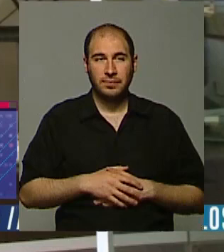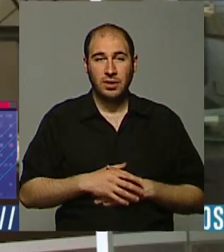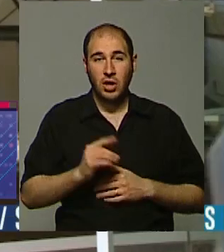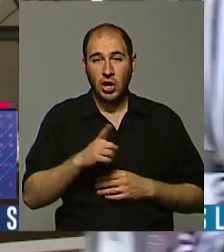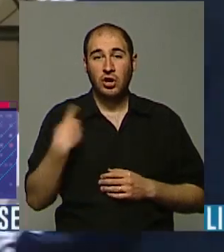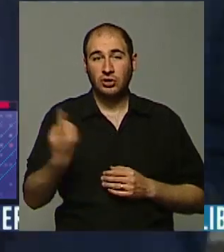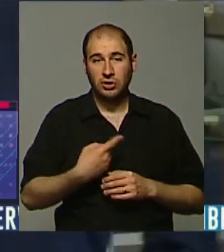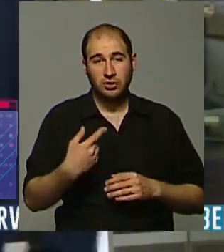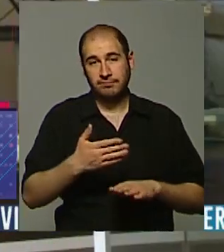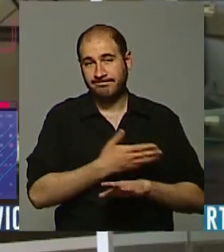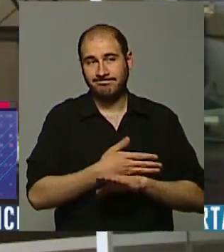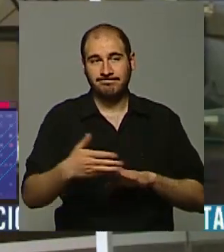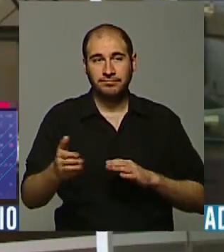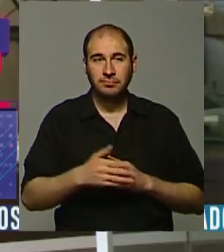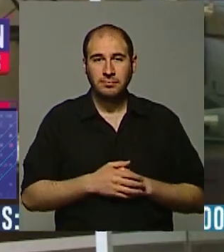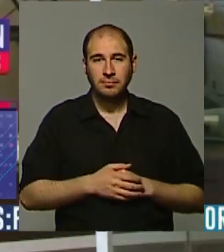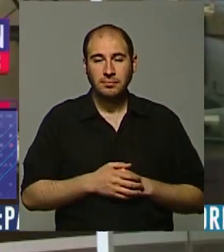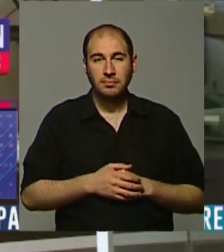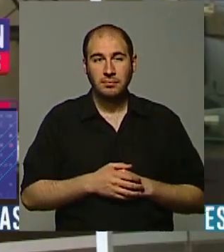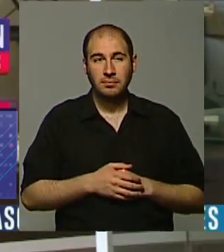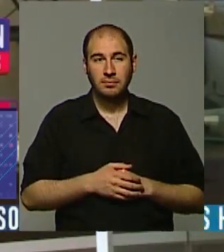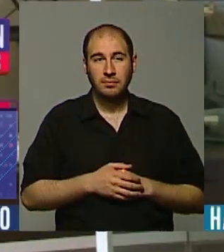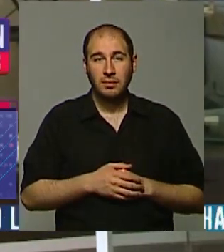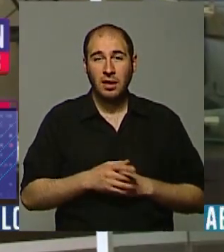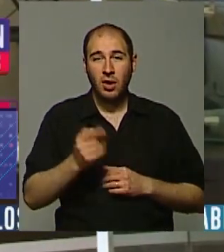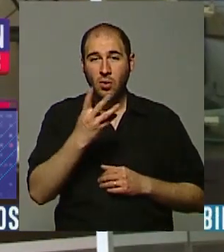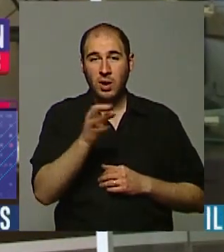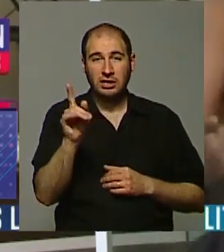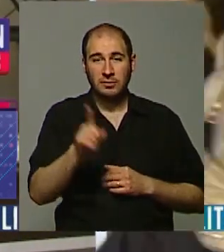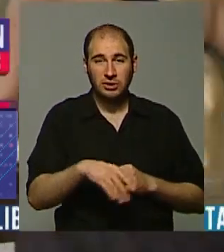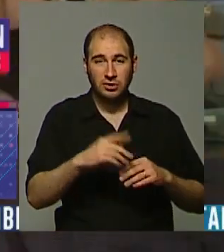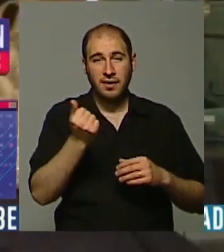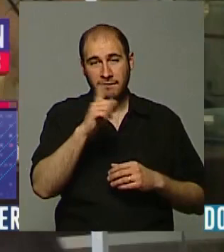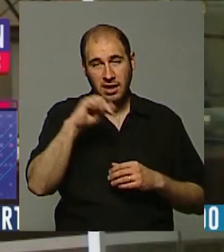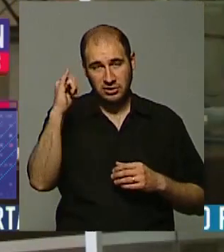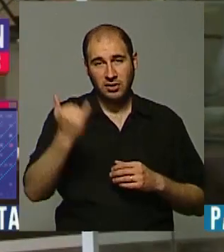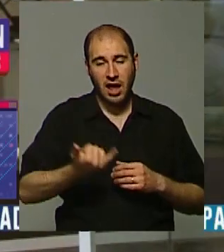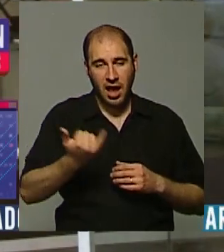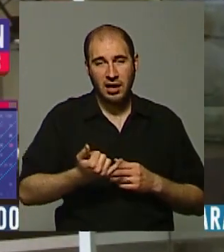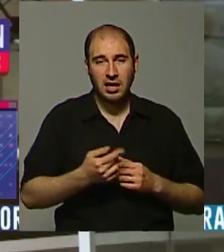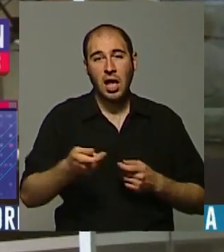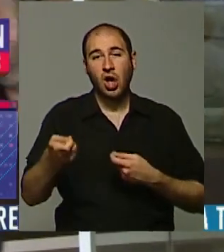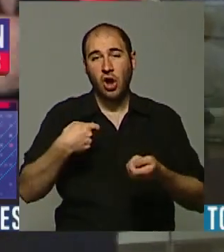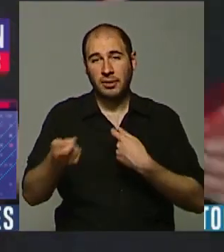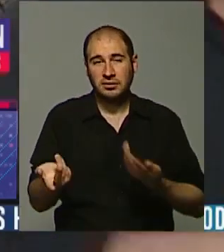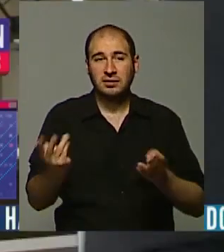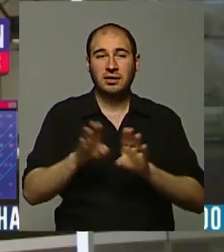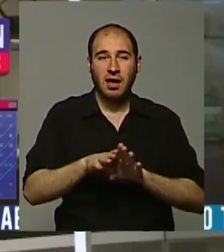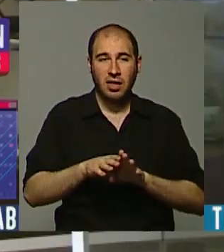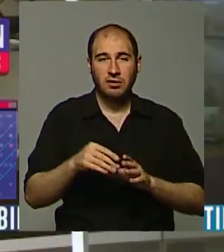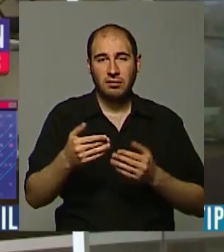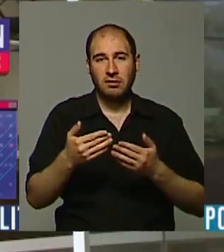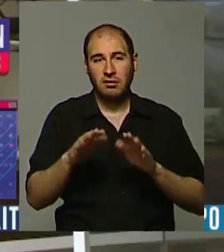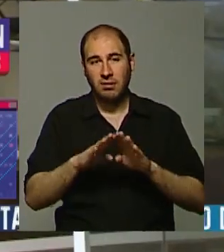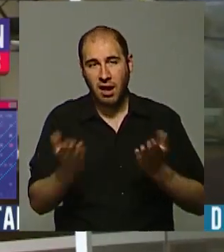Nosotros seguimos sosteniendo desde que hay un 40% de inflación. Hay comercios cerrados que